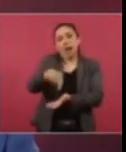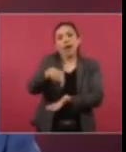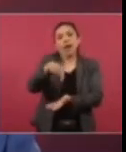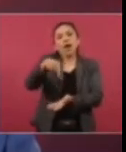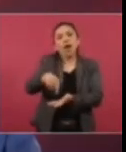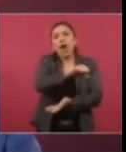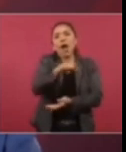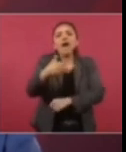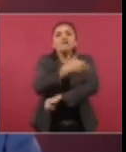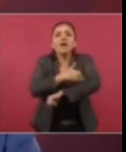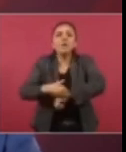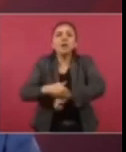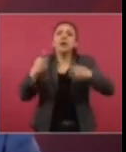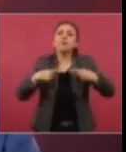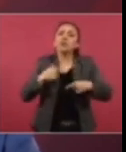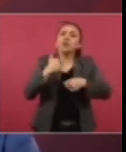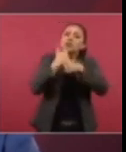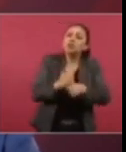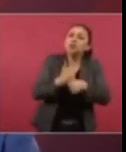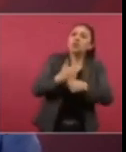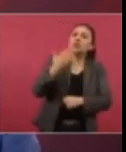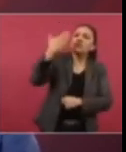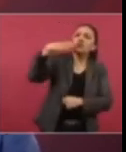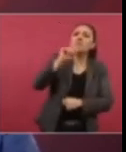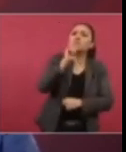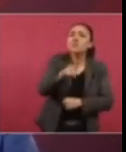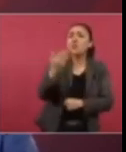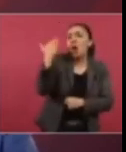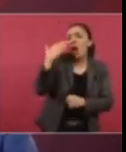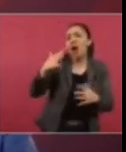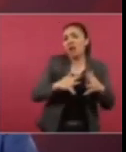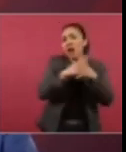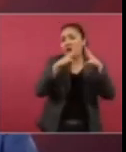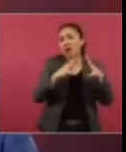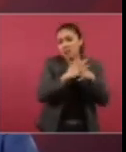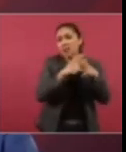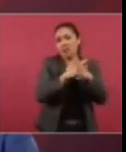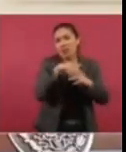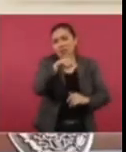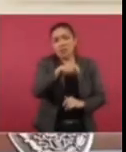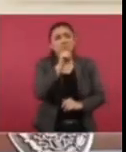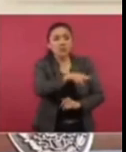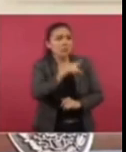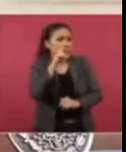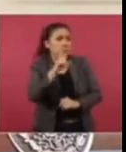familiares de víctimas de la guerra que desató Calderón.